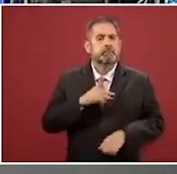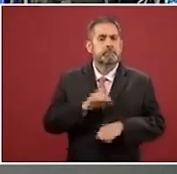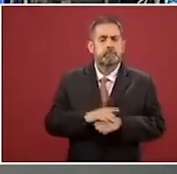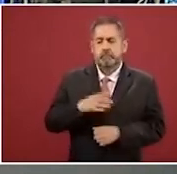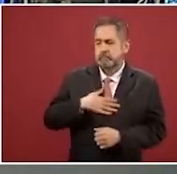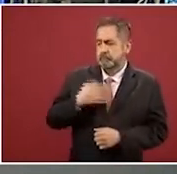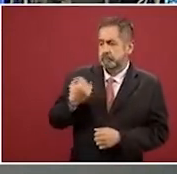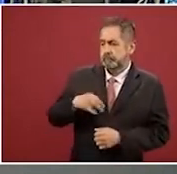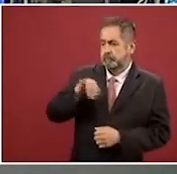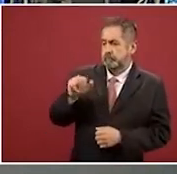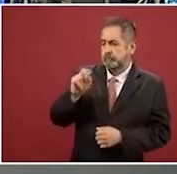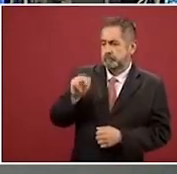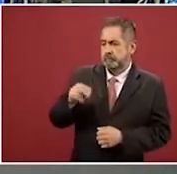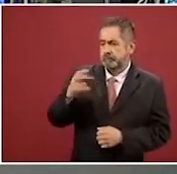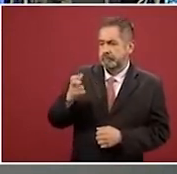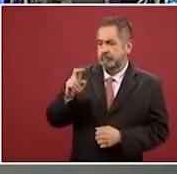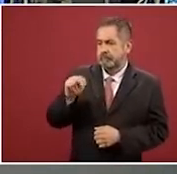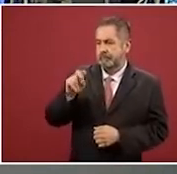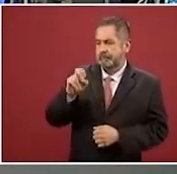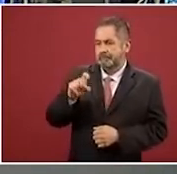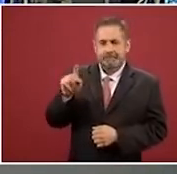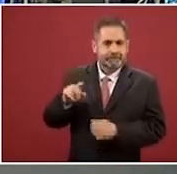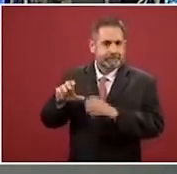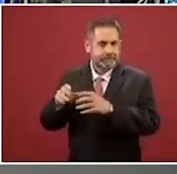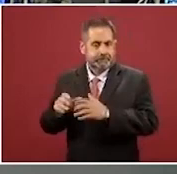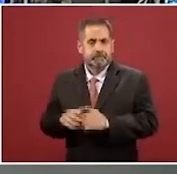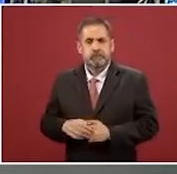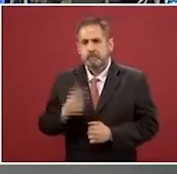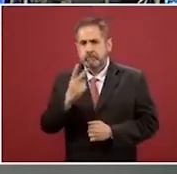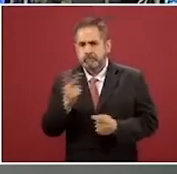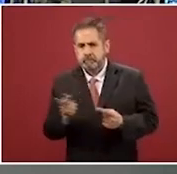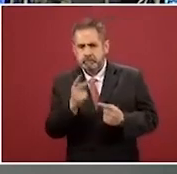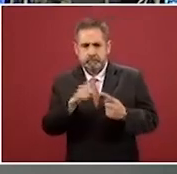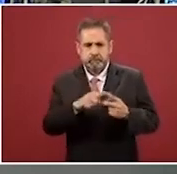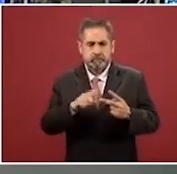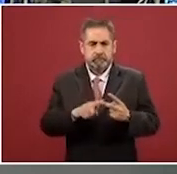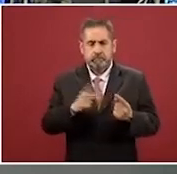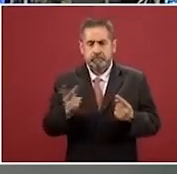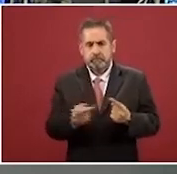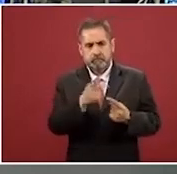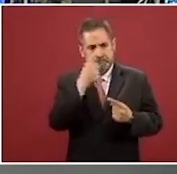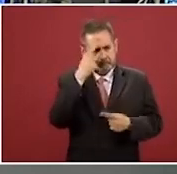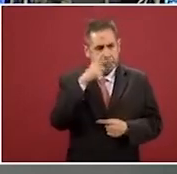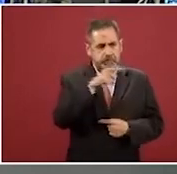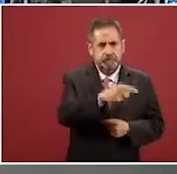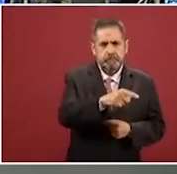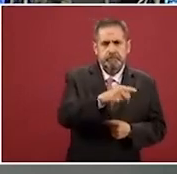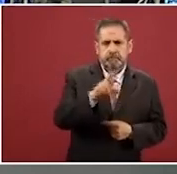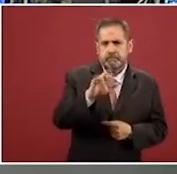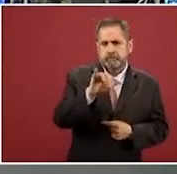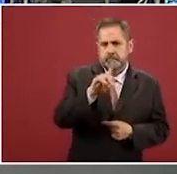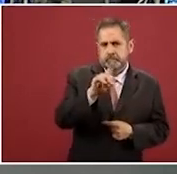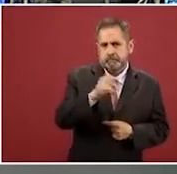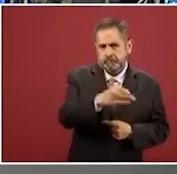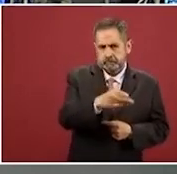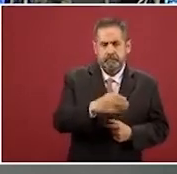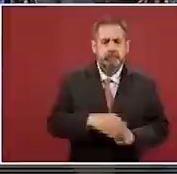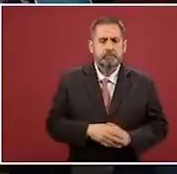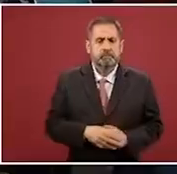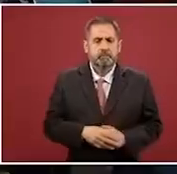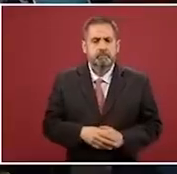de Diario Basta y de Grupo Cantón. Serían dos preguntas. La primera para Shifi. En el sentido